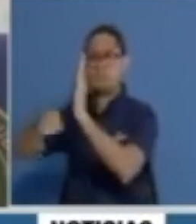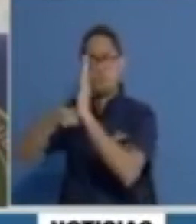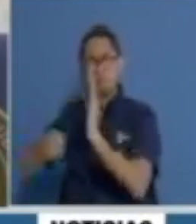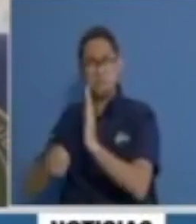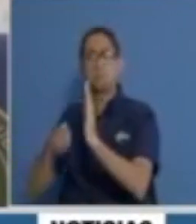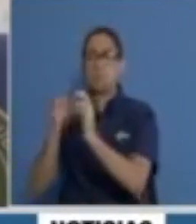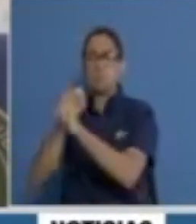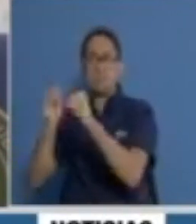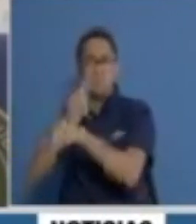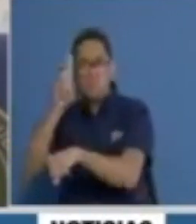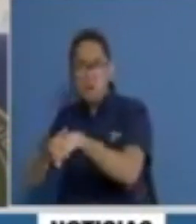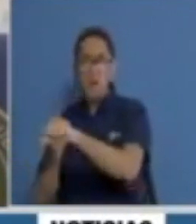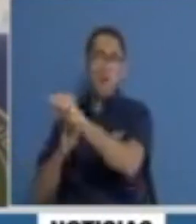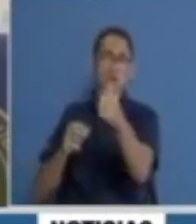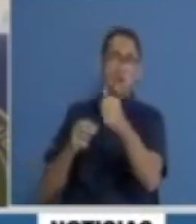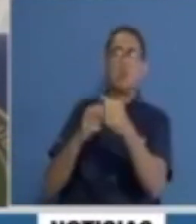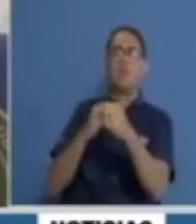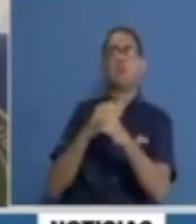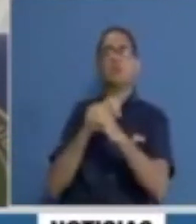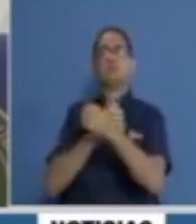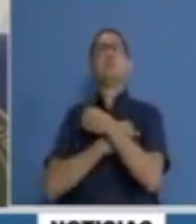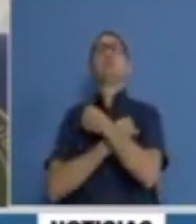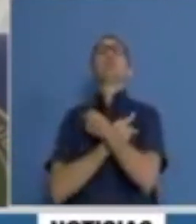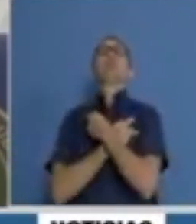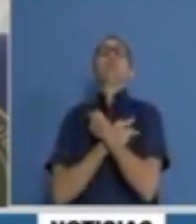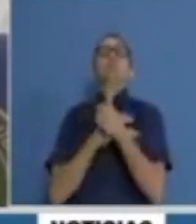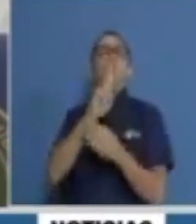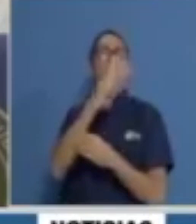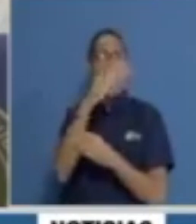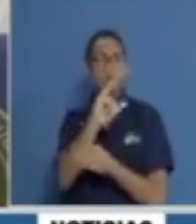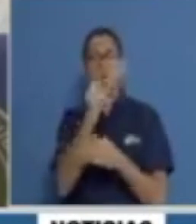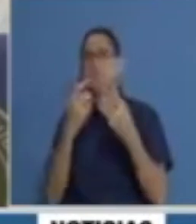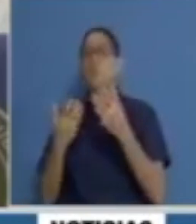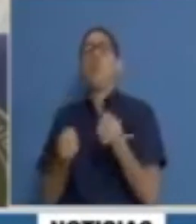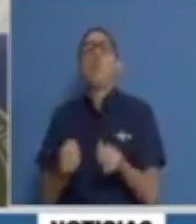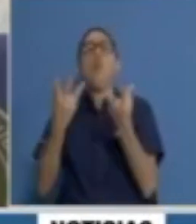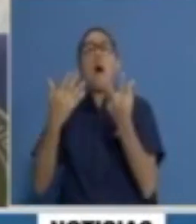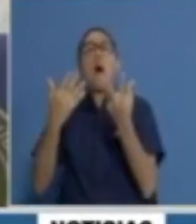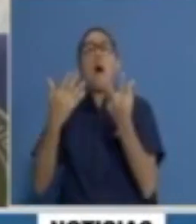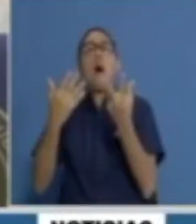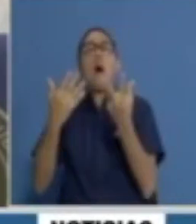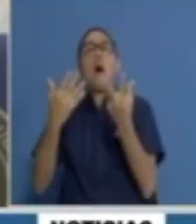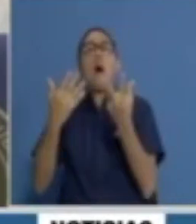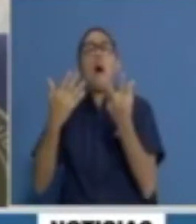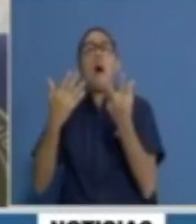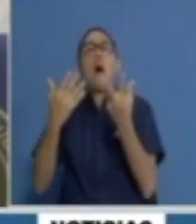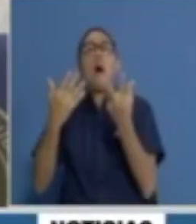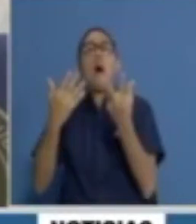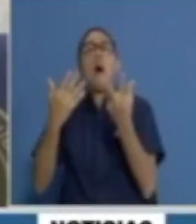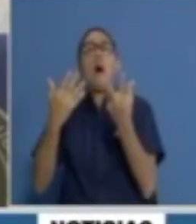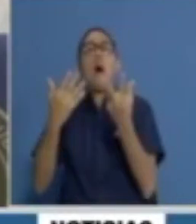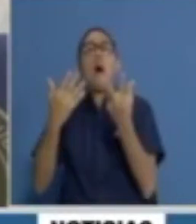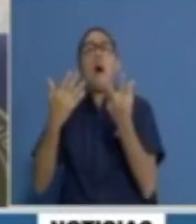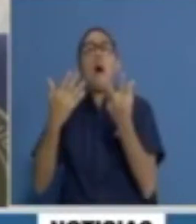cuidado intensivo, semicuidado intensivo y disponibilidad de ventiladores. Estos están ligados obviamente